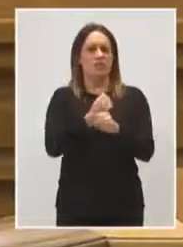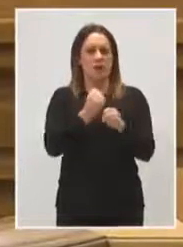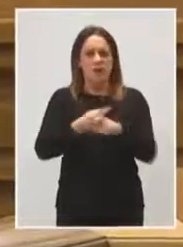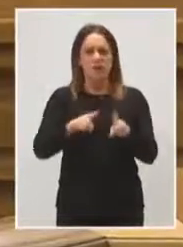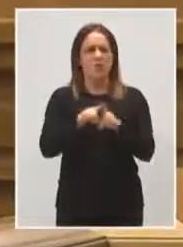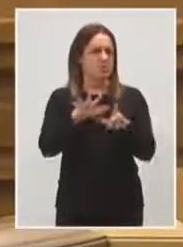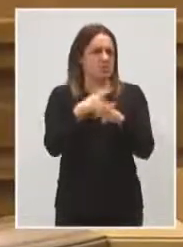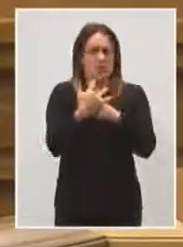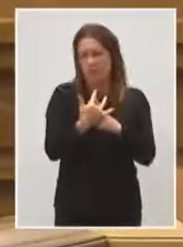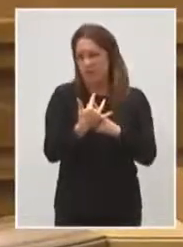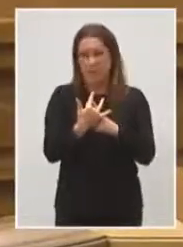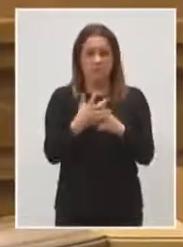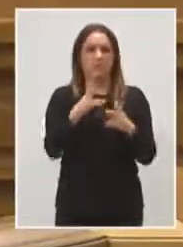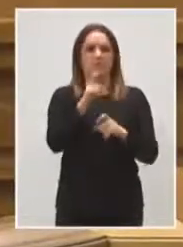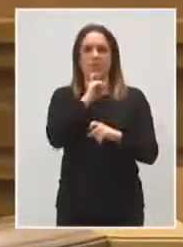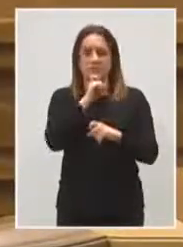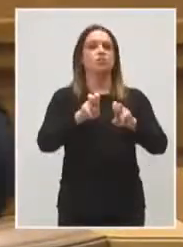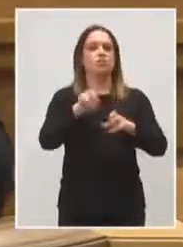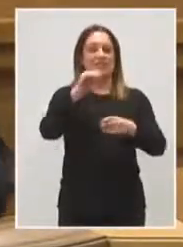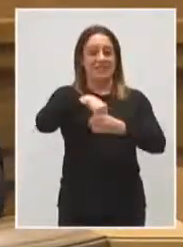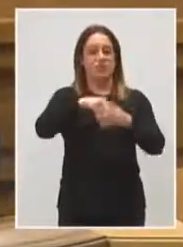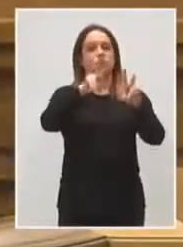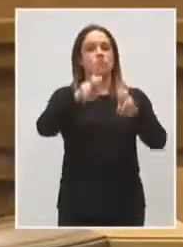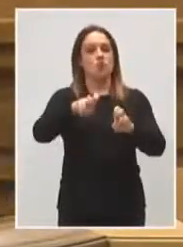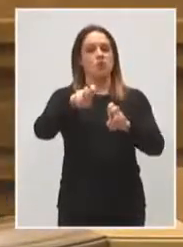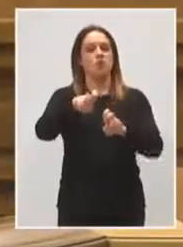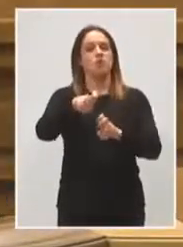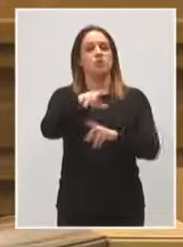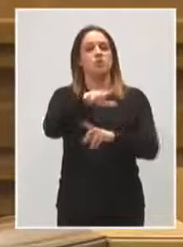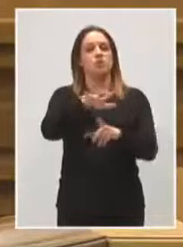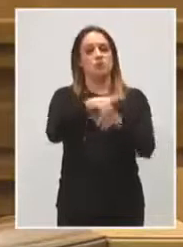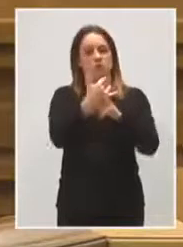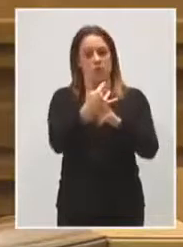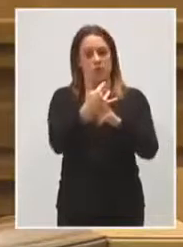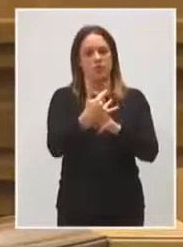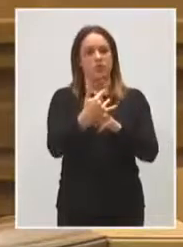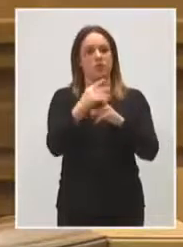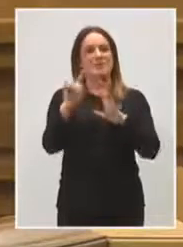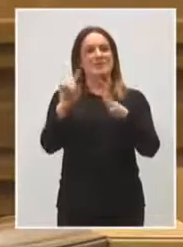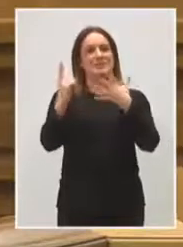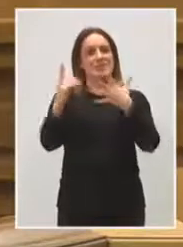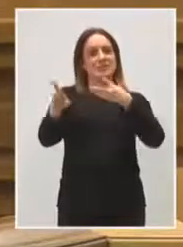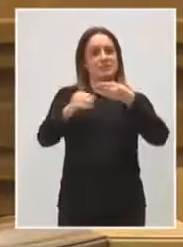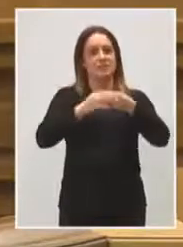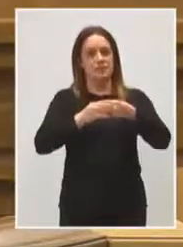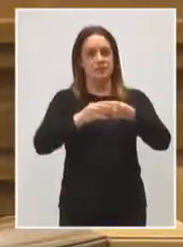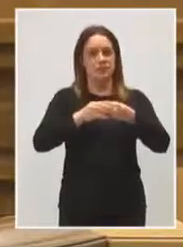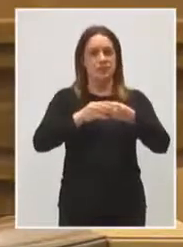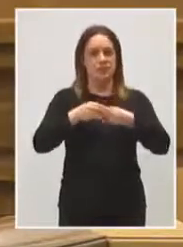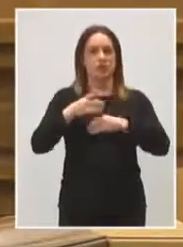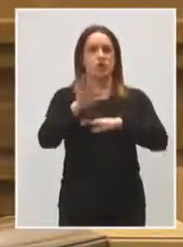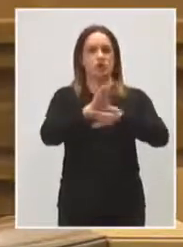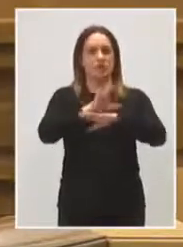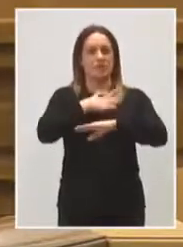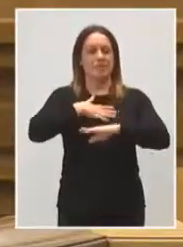incomprensibles e, á veces, con moito olvido. Sumaremos outros tres, seis, que definirán o mapa da Consejería de Bienestar Social en toda a